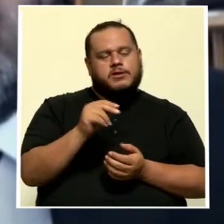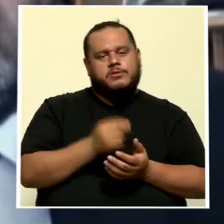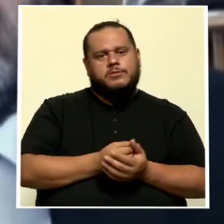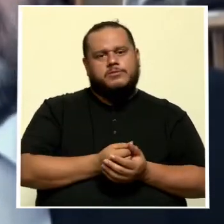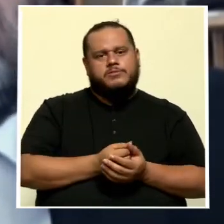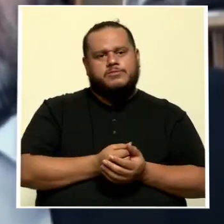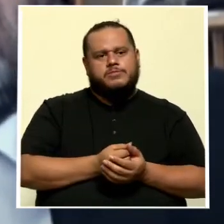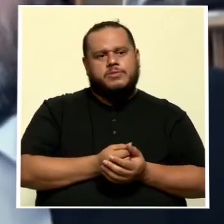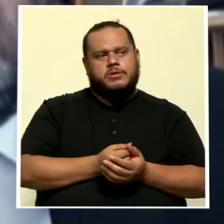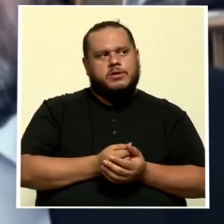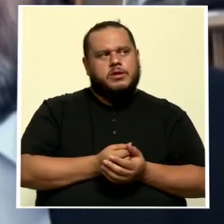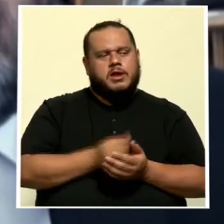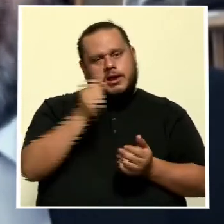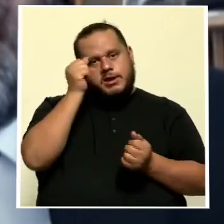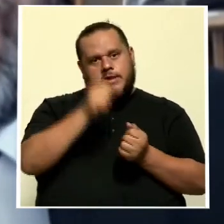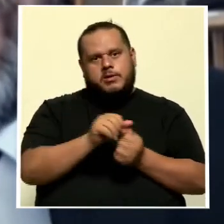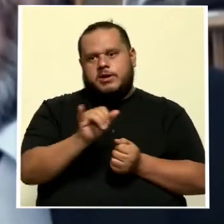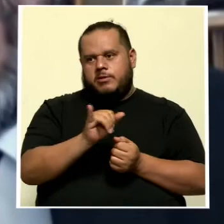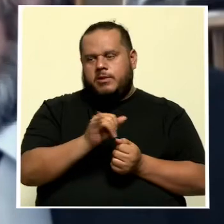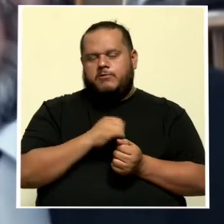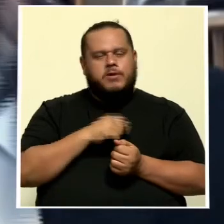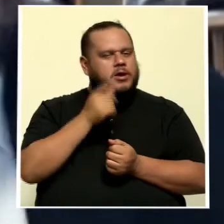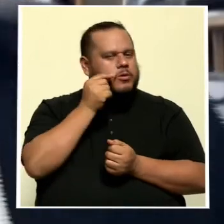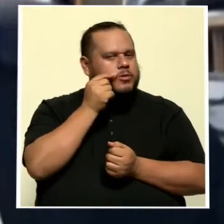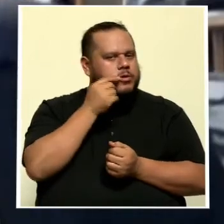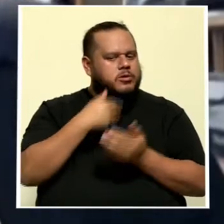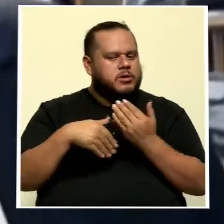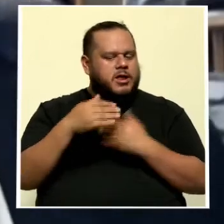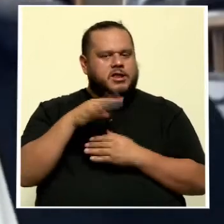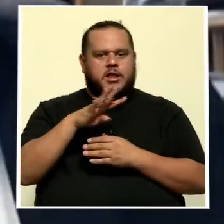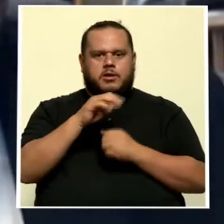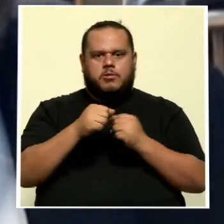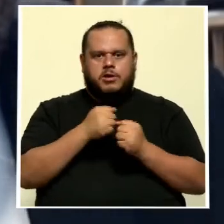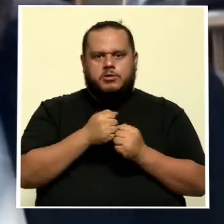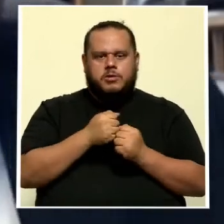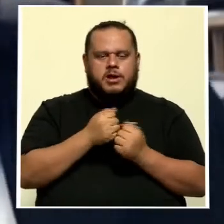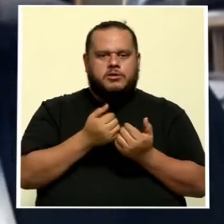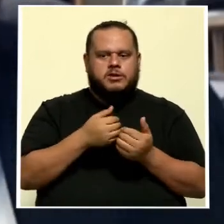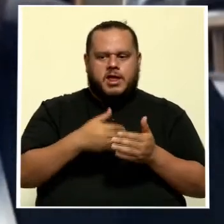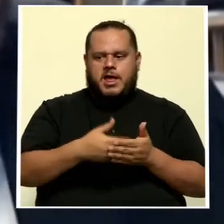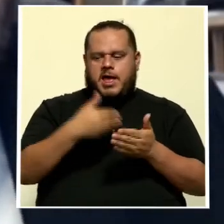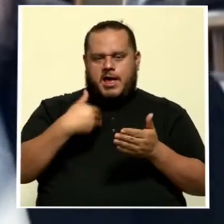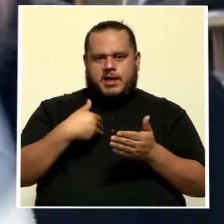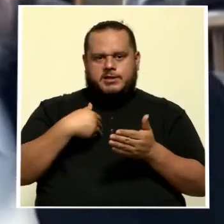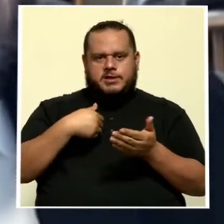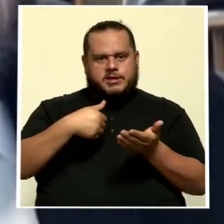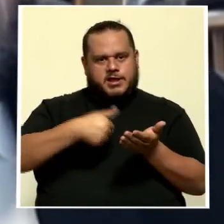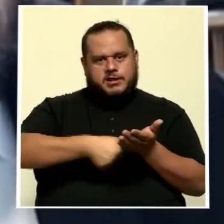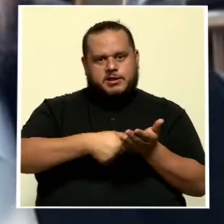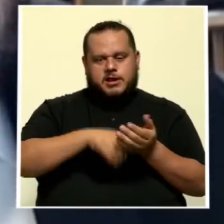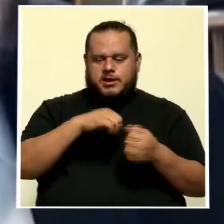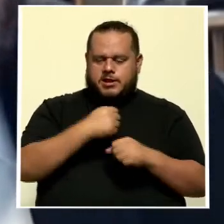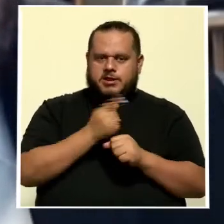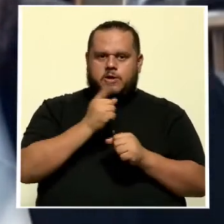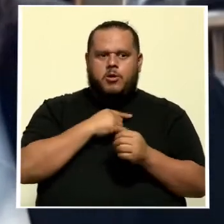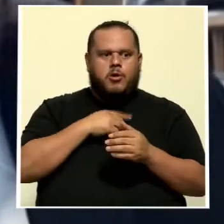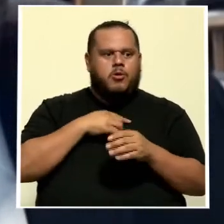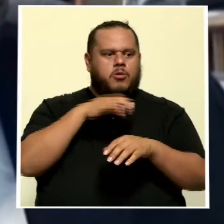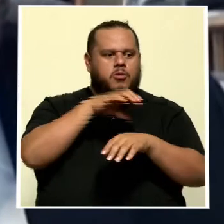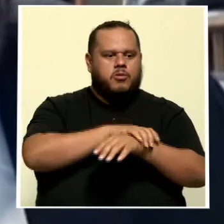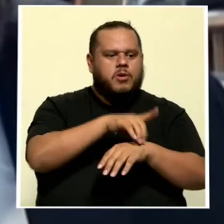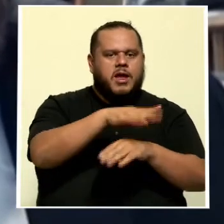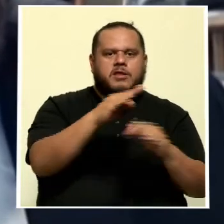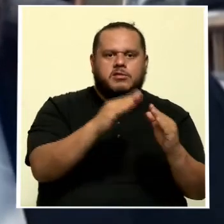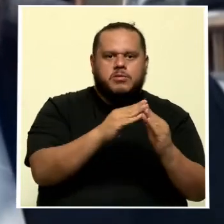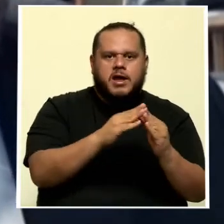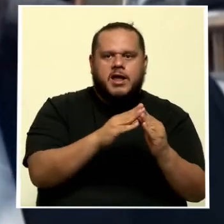no. Recuerden que también fue curioso que hace 4 años, 15 días antes de las elecciones, le hicieron un allanamiento extrañísimo, lo